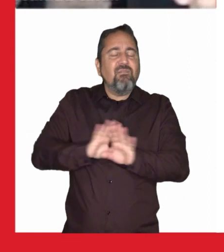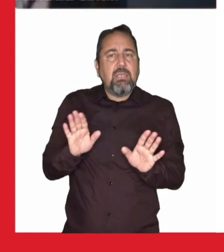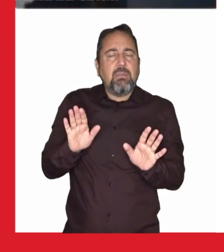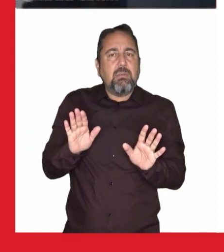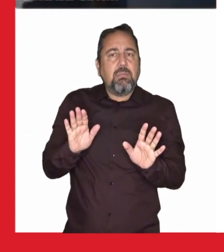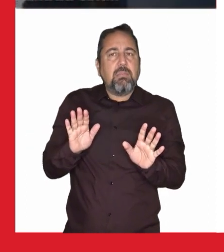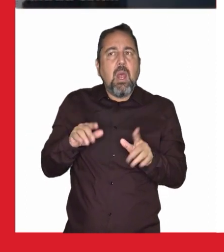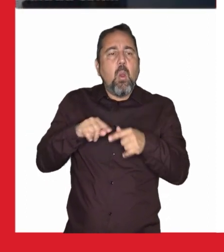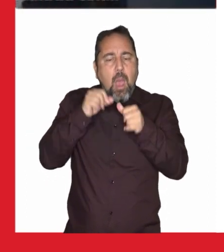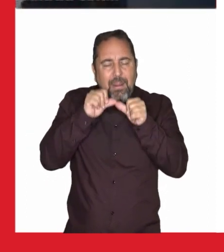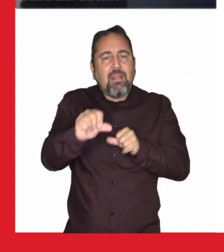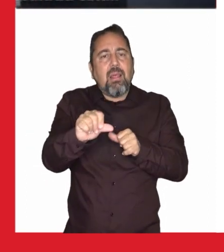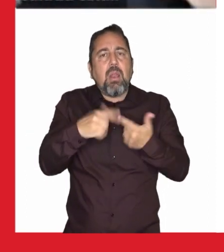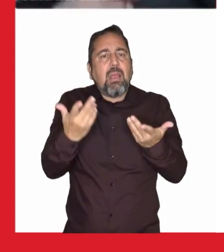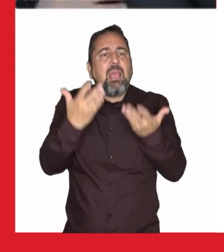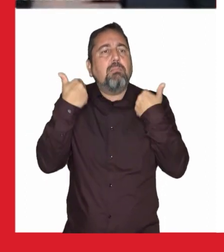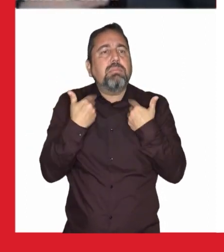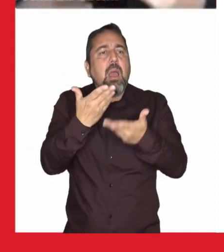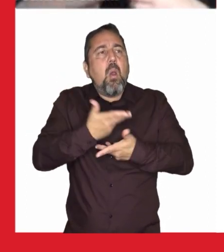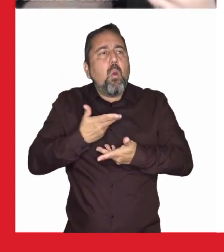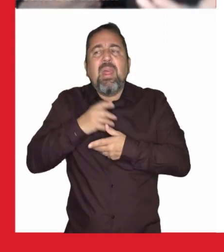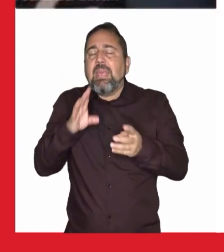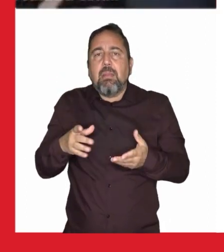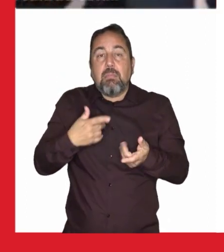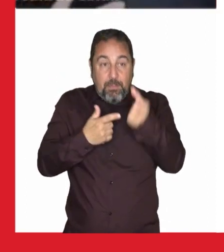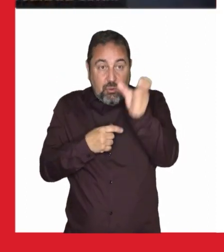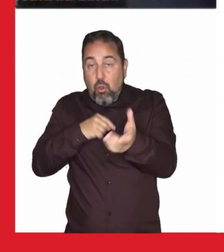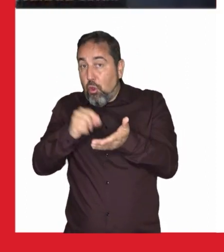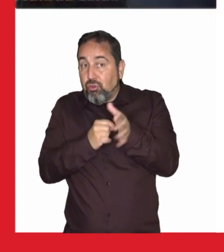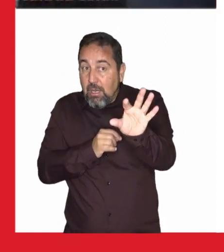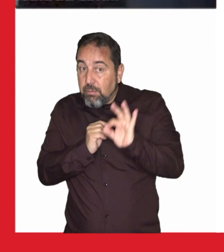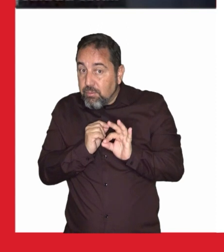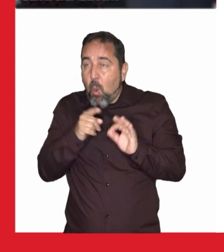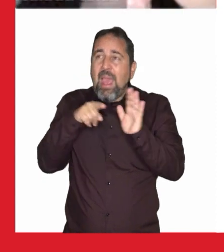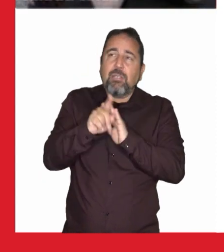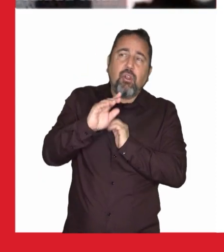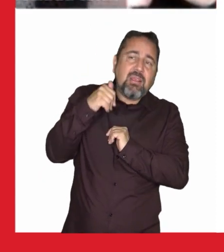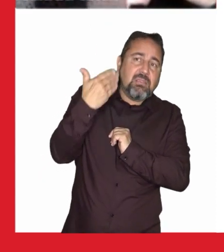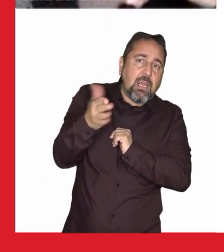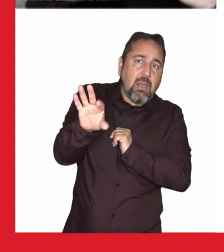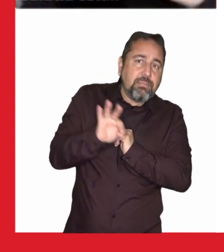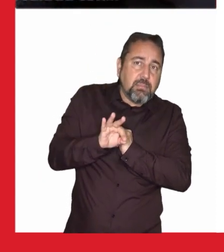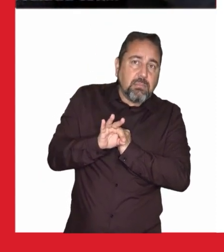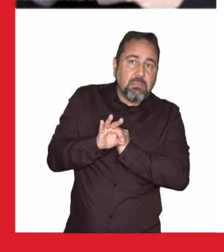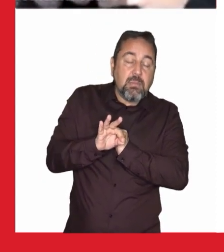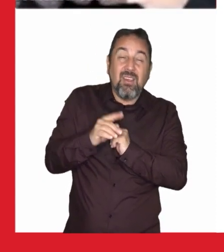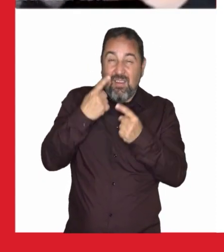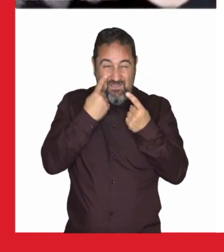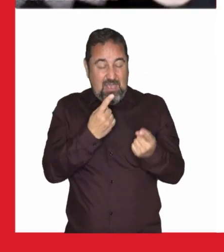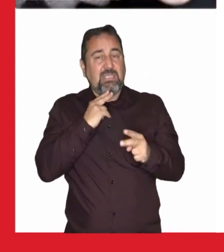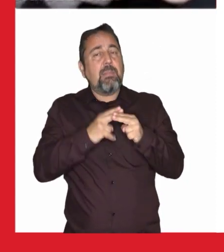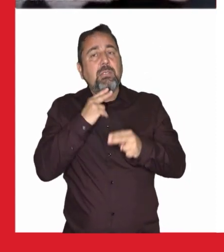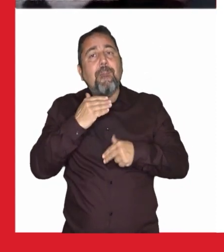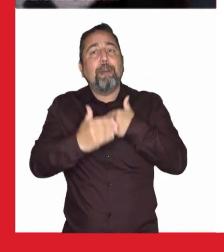dejar de hacerme los numeritos, entonces, ¿quién va a partir de ahora a ocuparse de los numeritos? Voy a contratar a alguien, se va a ocupar la